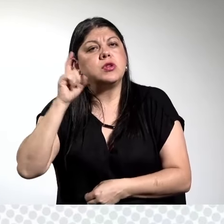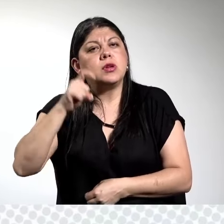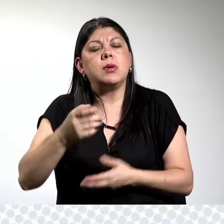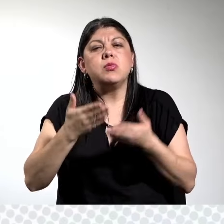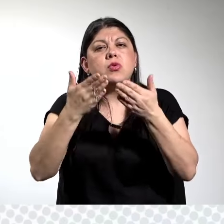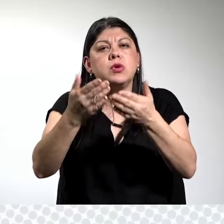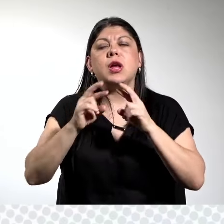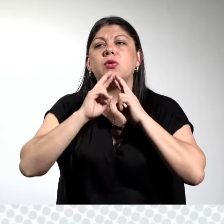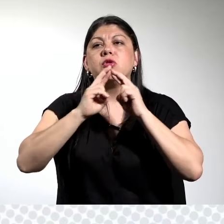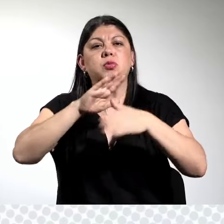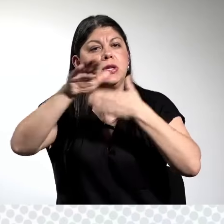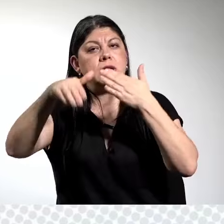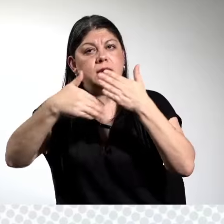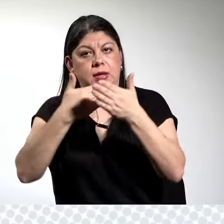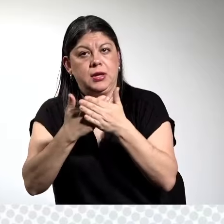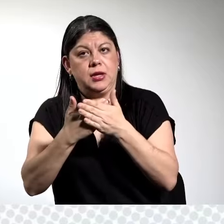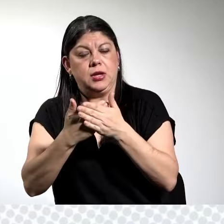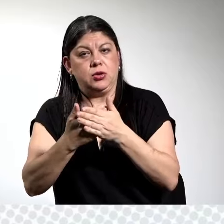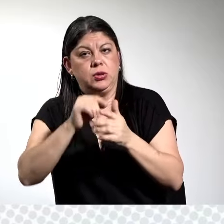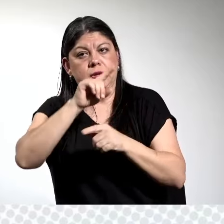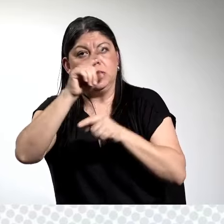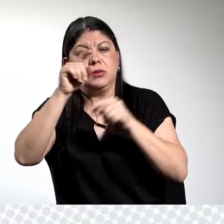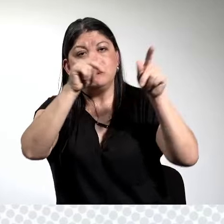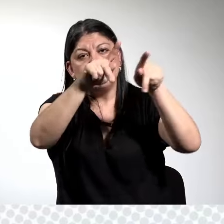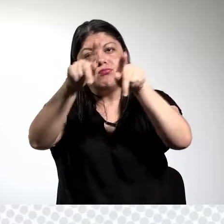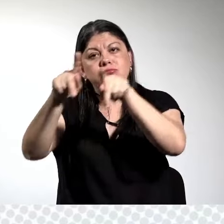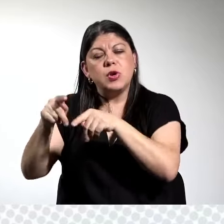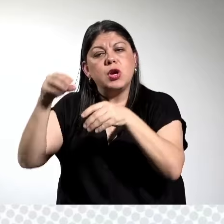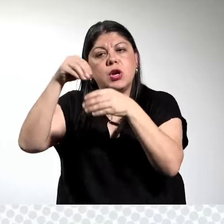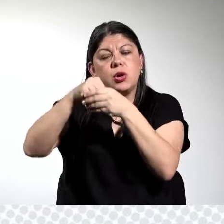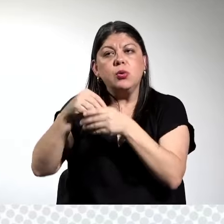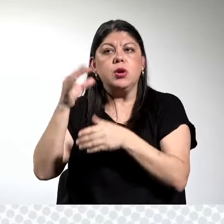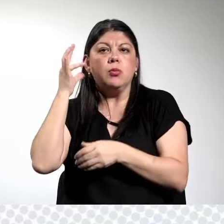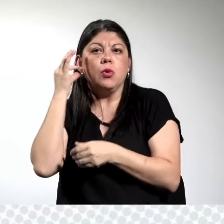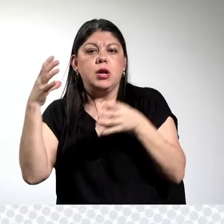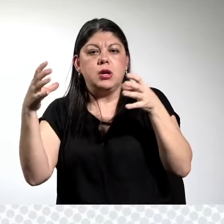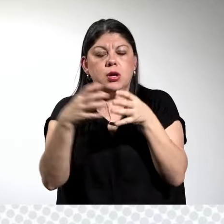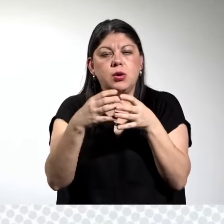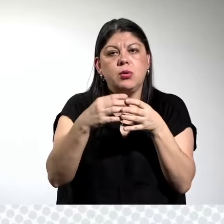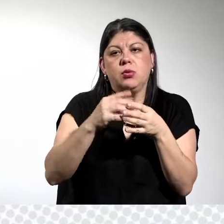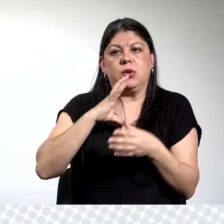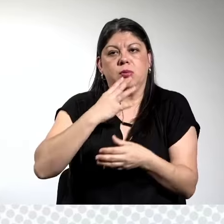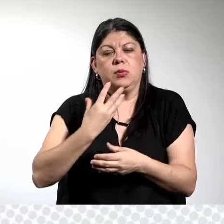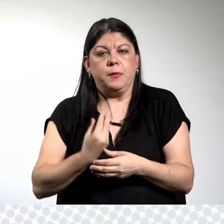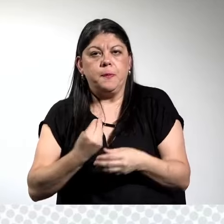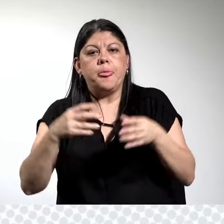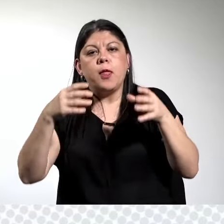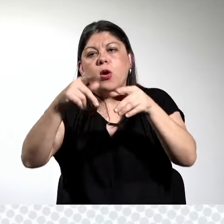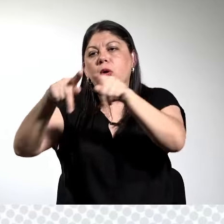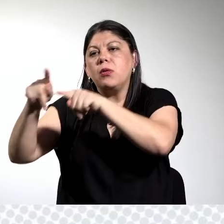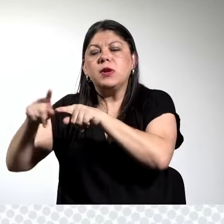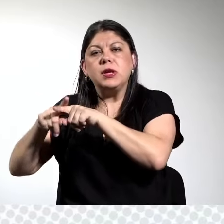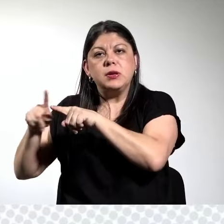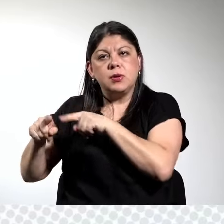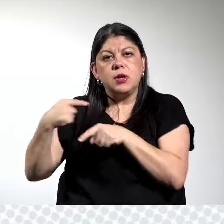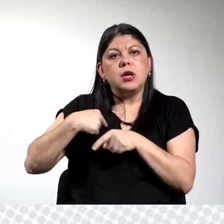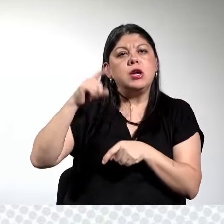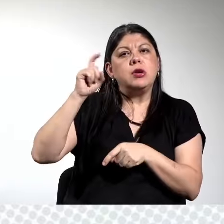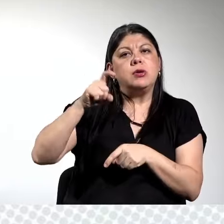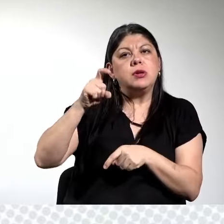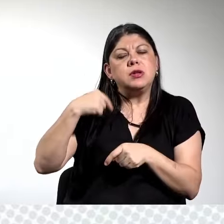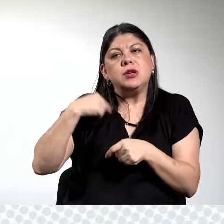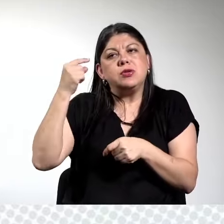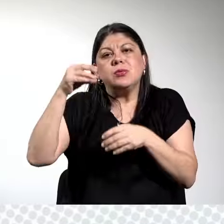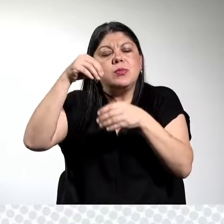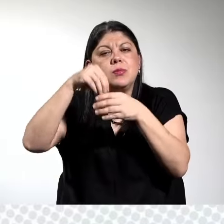la respuesta a todas estas poblaciones, incluyendo mujeres, población LGBTQ+, y todas las poblaciones a las que yo necesariamente no sea